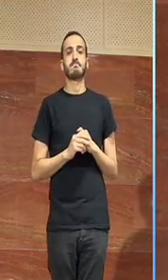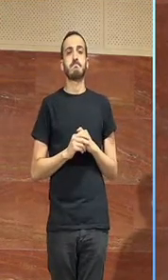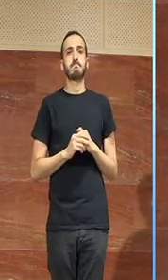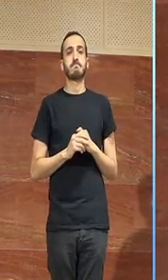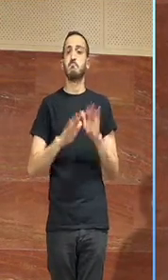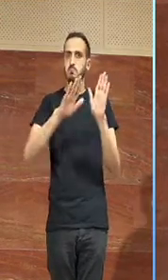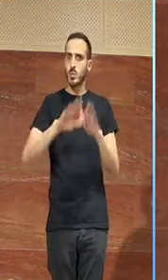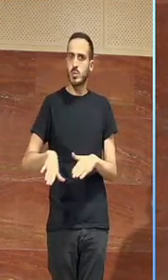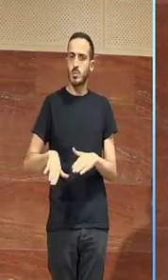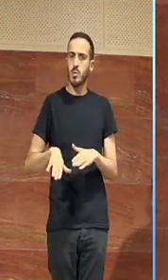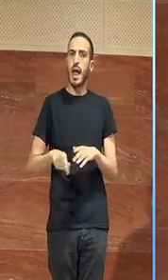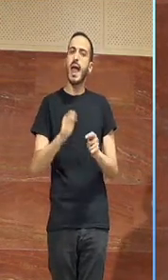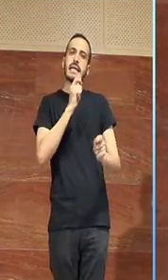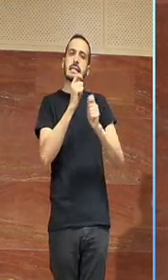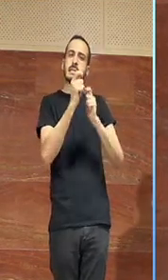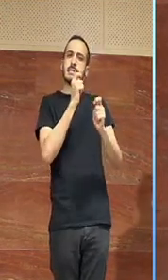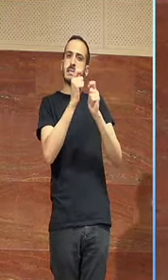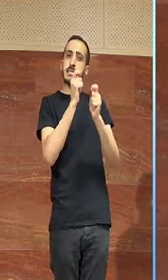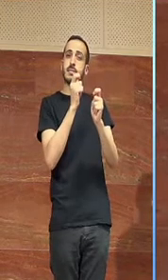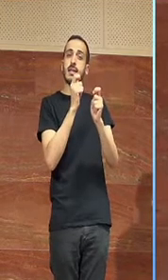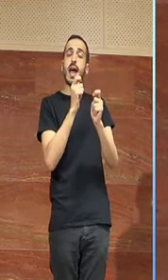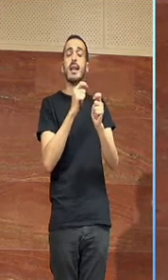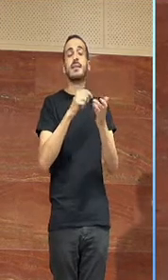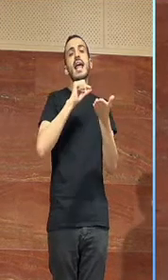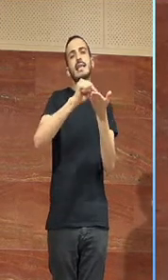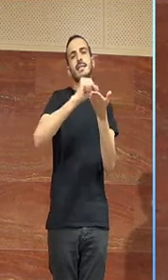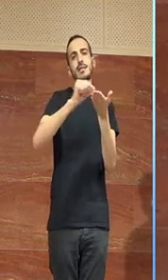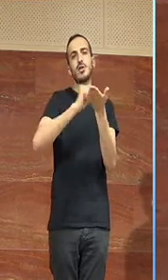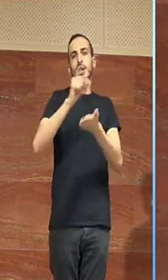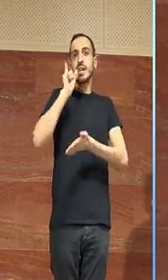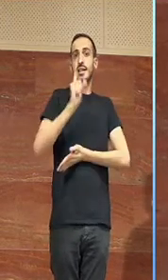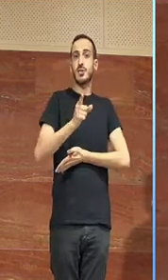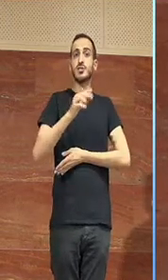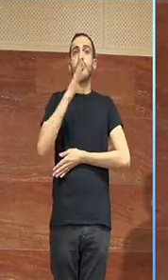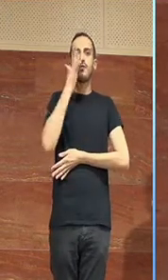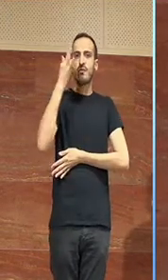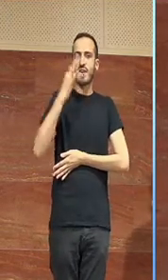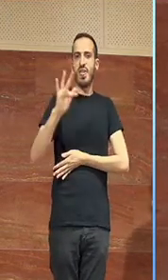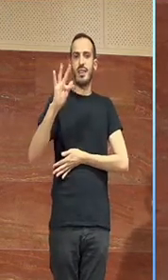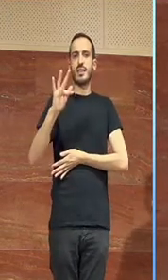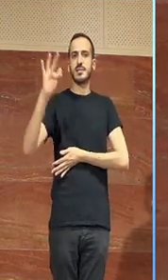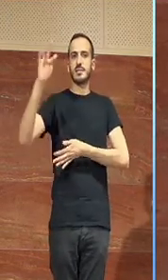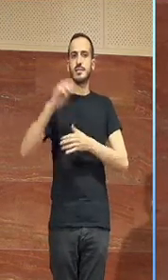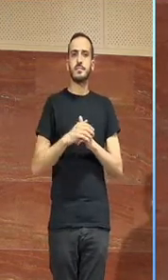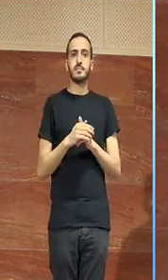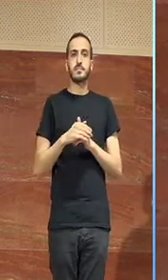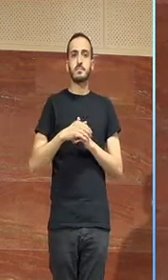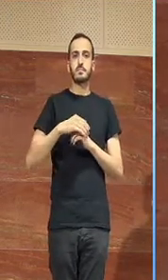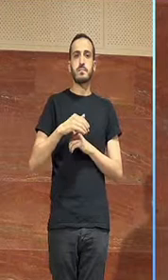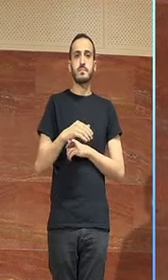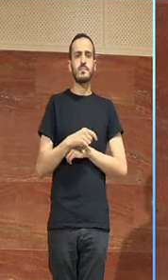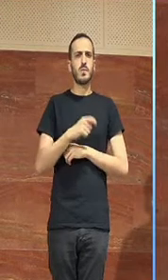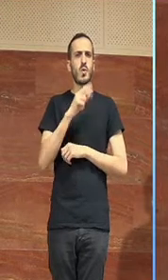hemos realizado una entrevista al escritor y editor francés Vicent Barin-Pichon, autor del